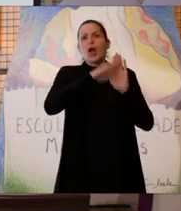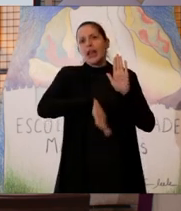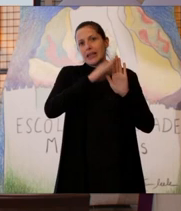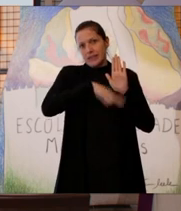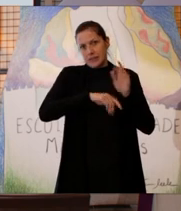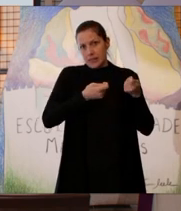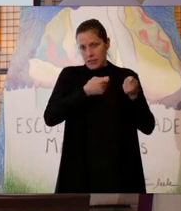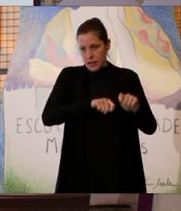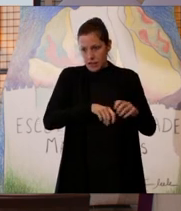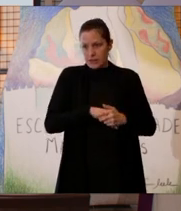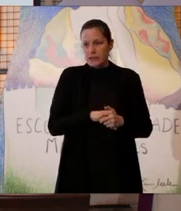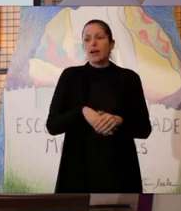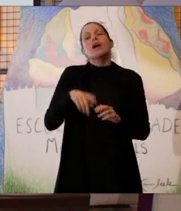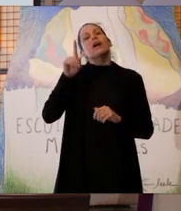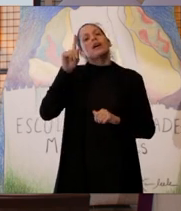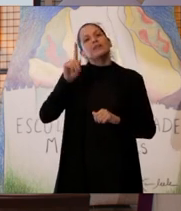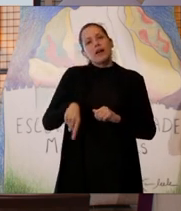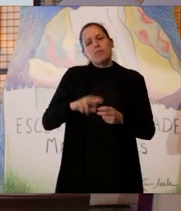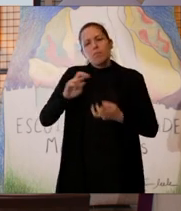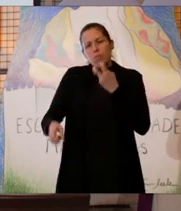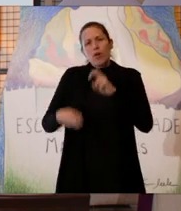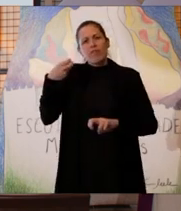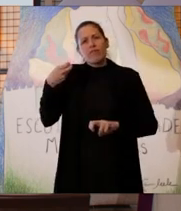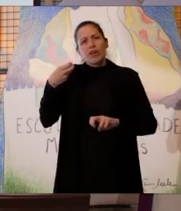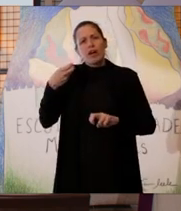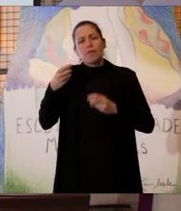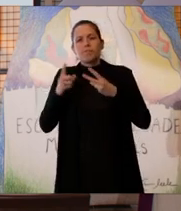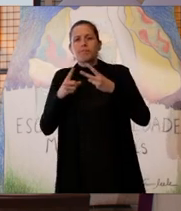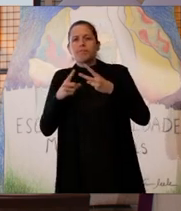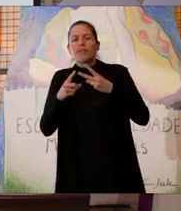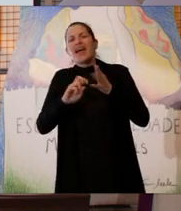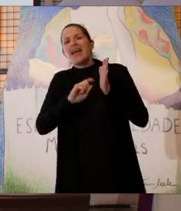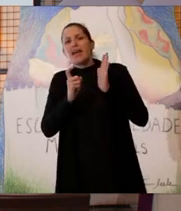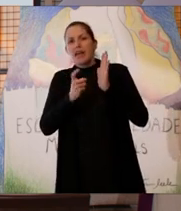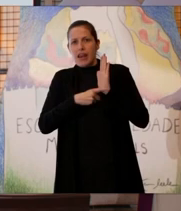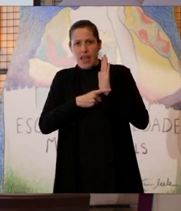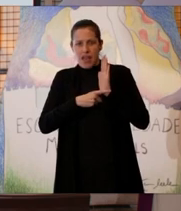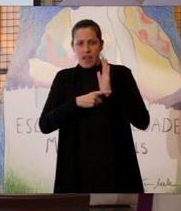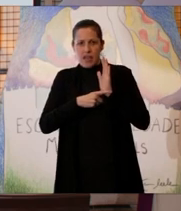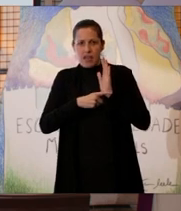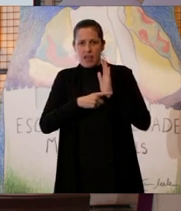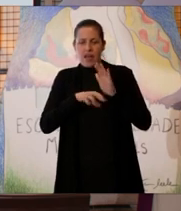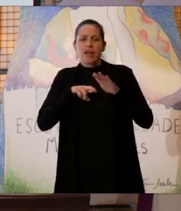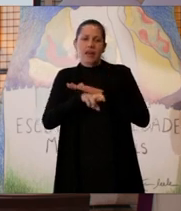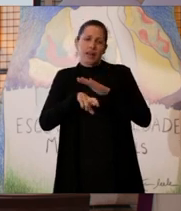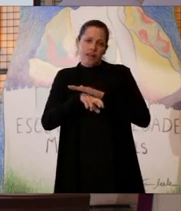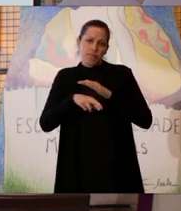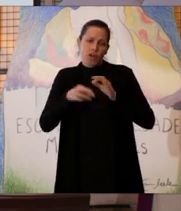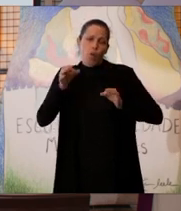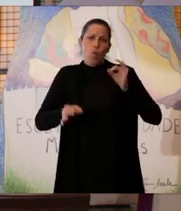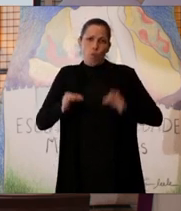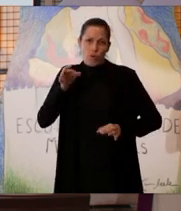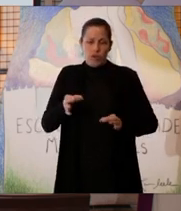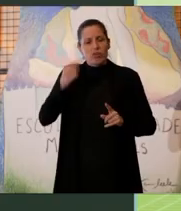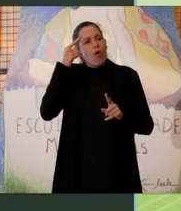en el senado y la modificación de la ley de régimen jurídico del sector público para que la administración general